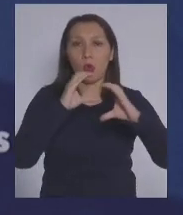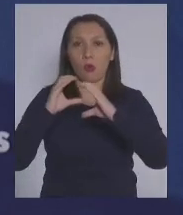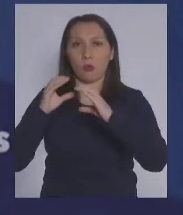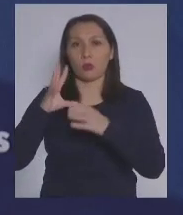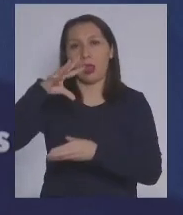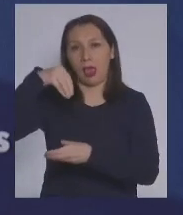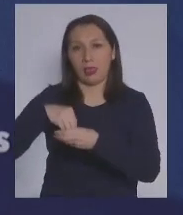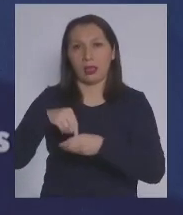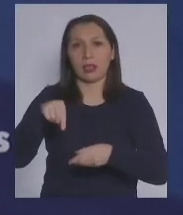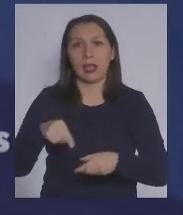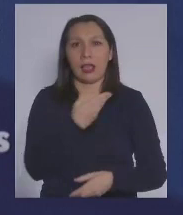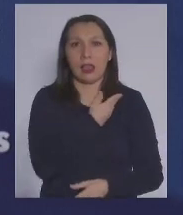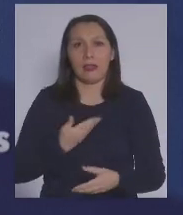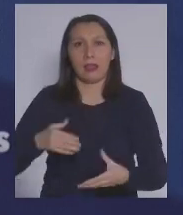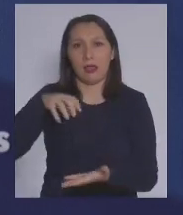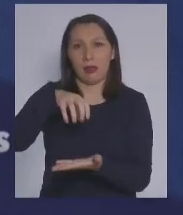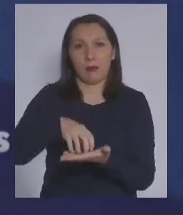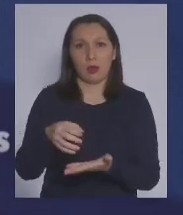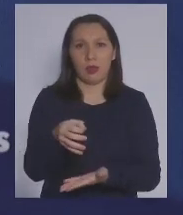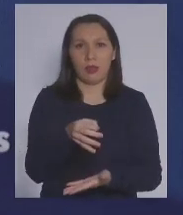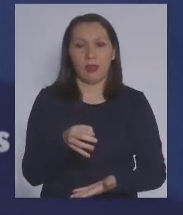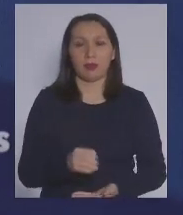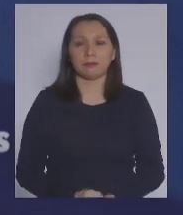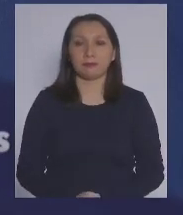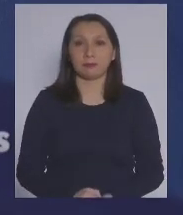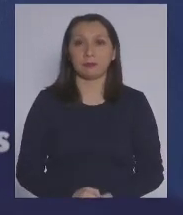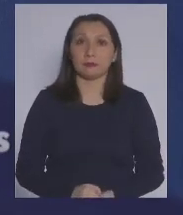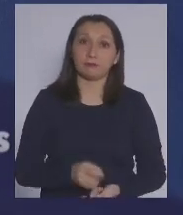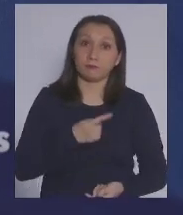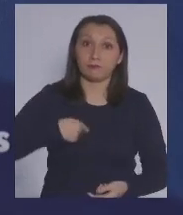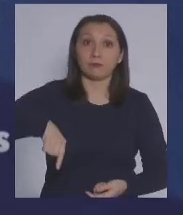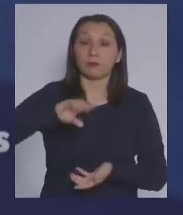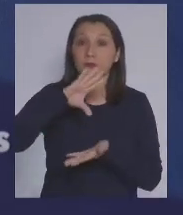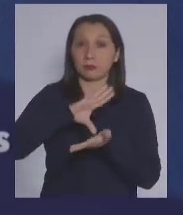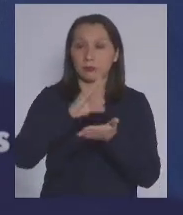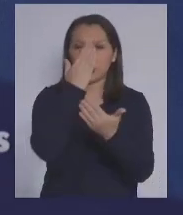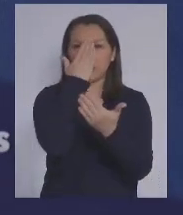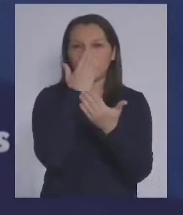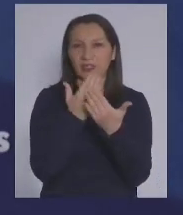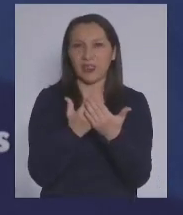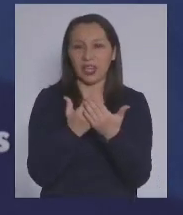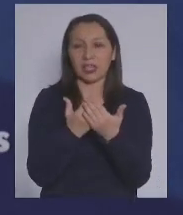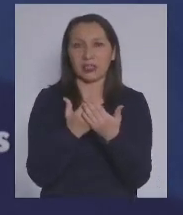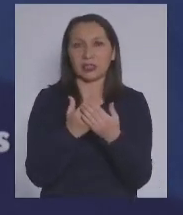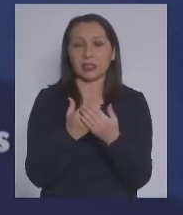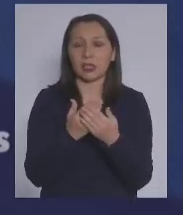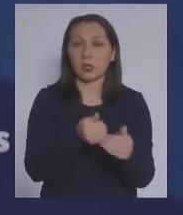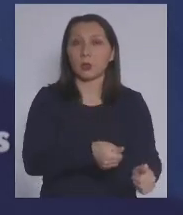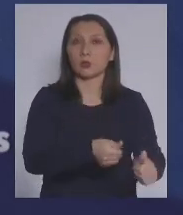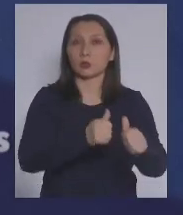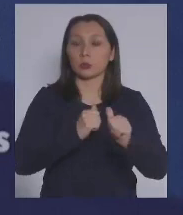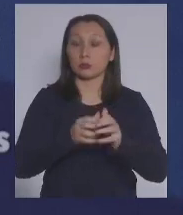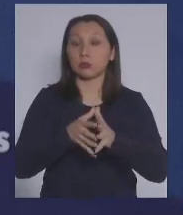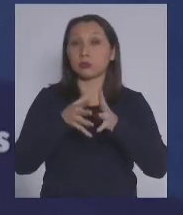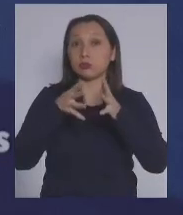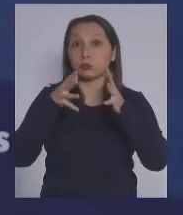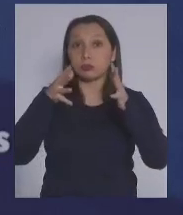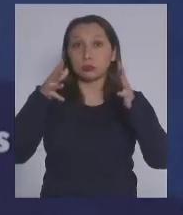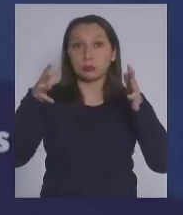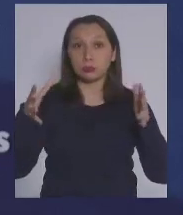interno de la moneda como país nos enfrentamos a un desafío gigante